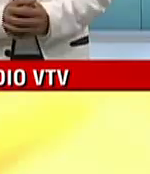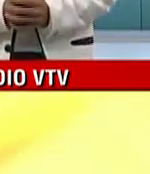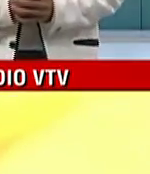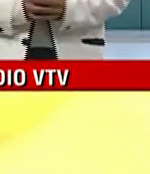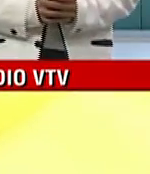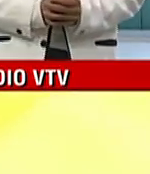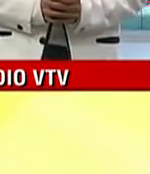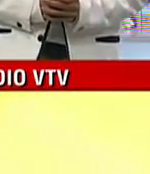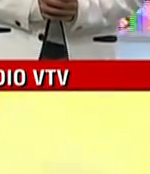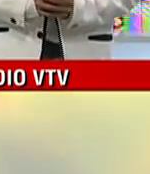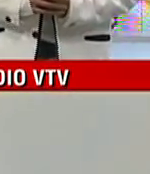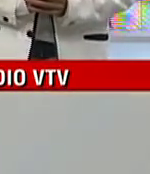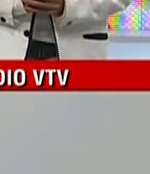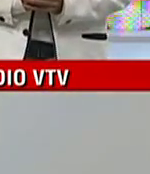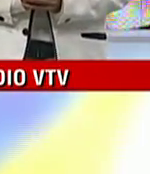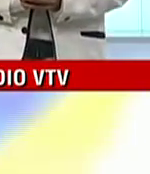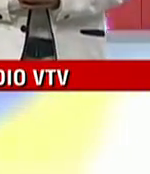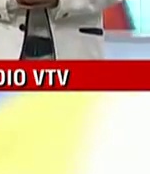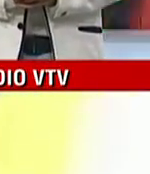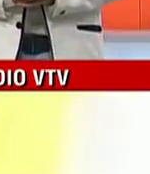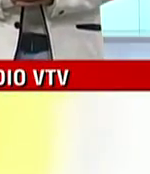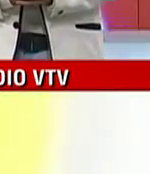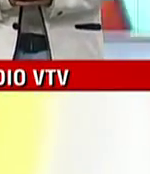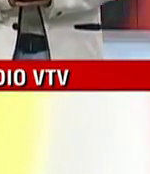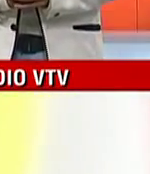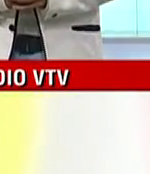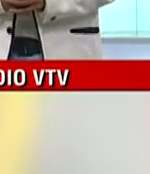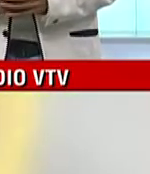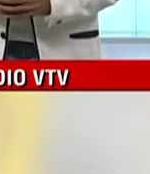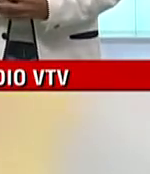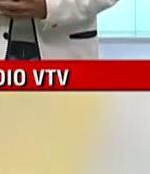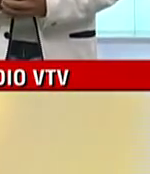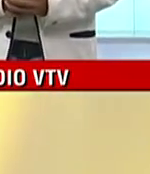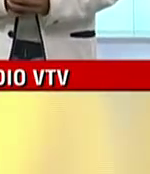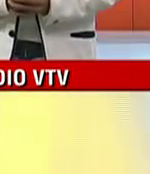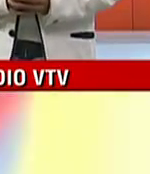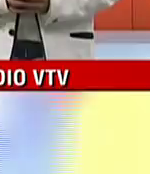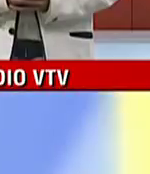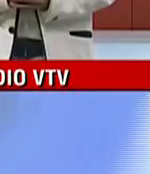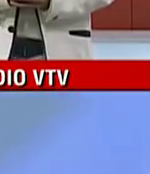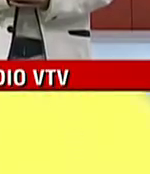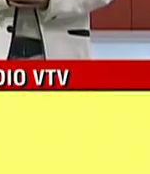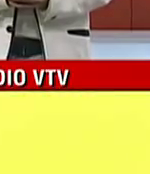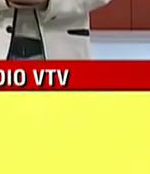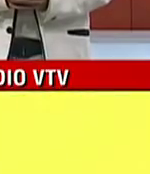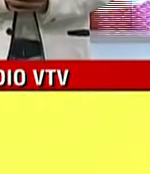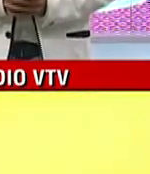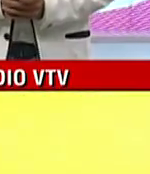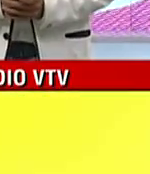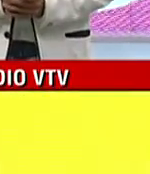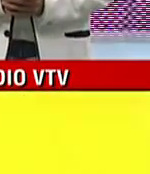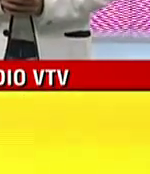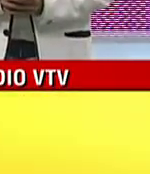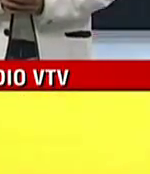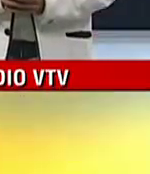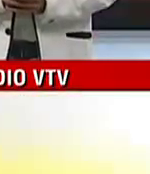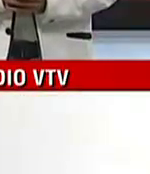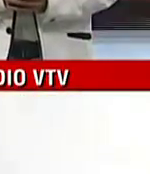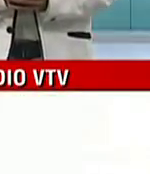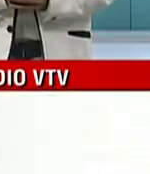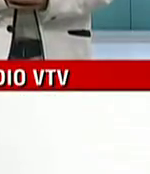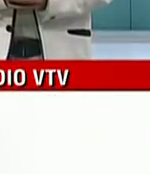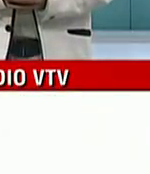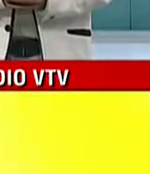Adelante, presidente. Para derrocar al presidente de la República. Adelante, presidente. Bueno,